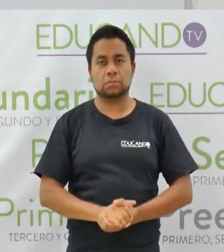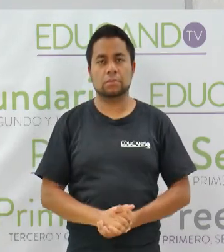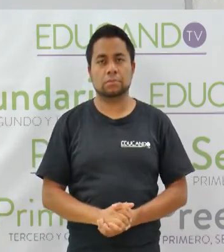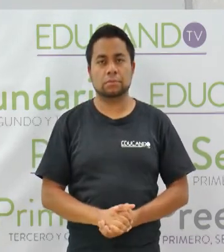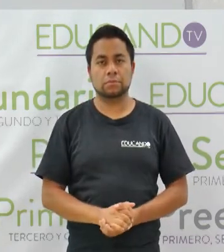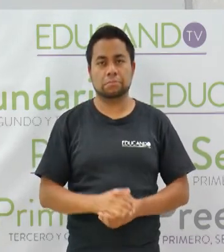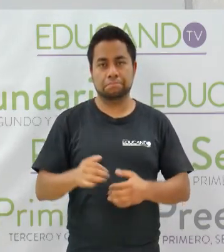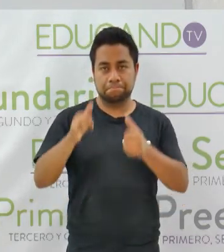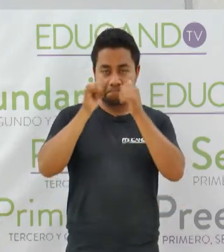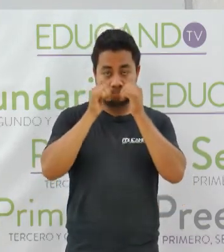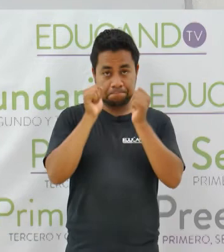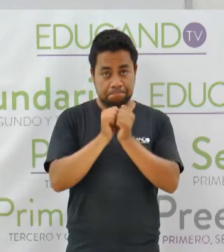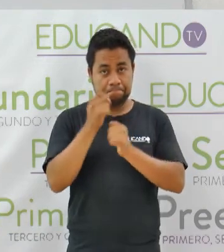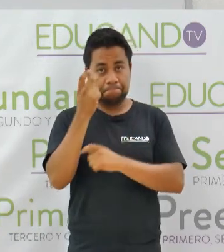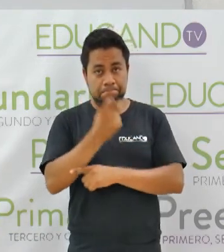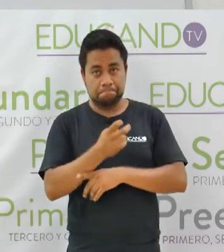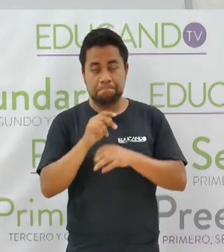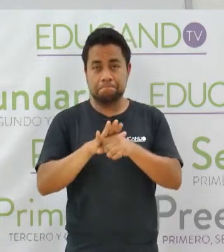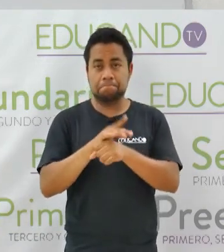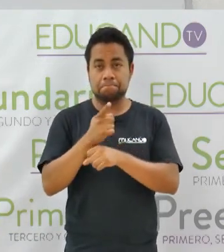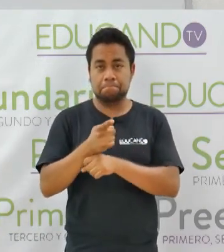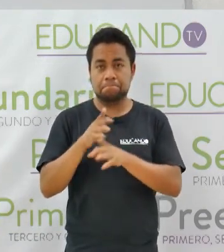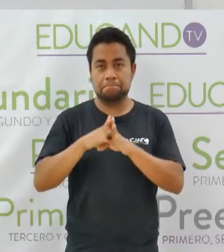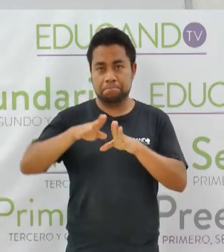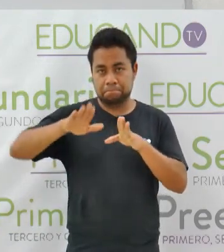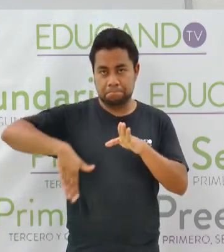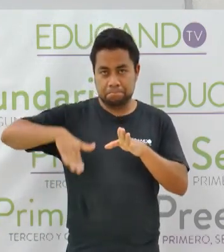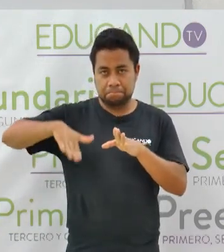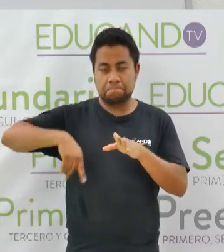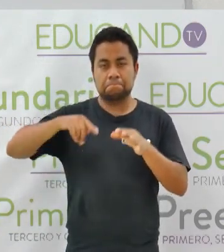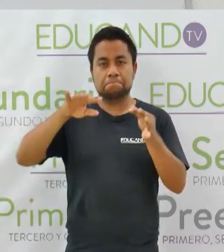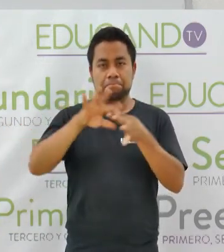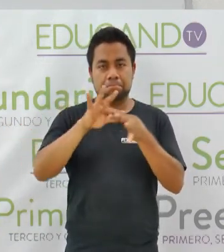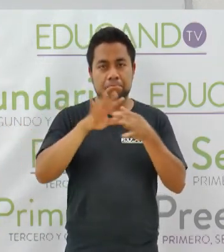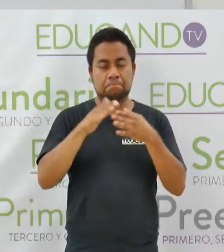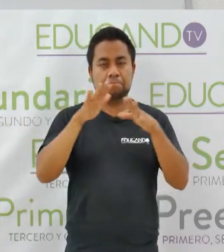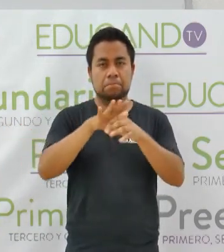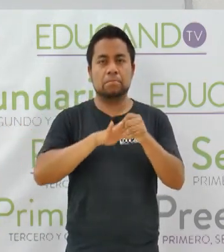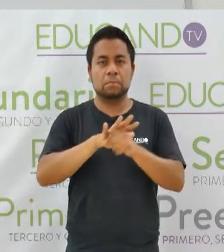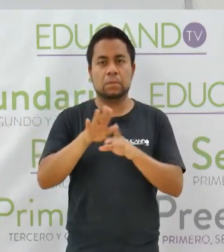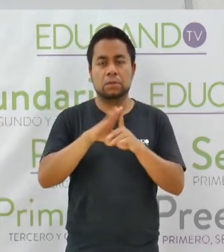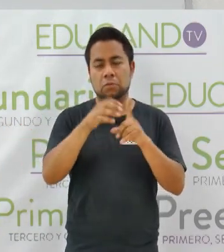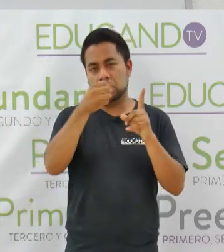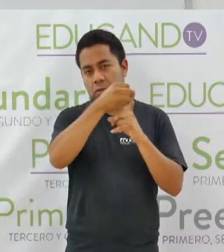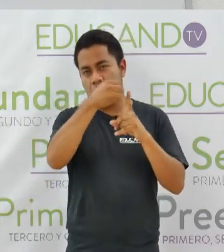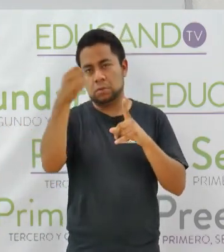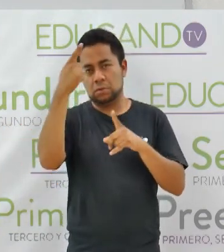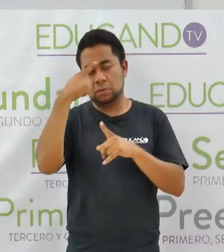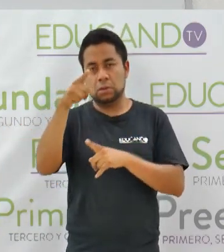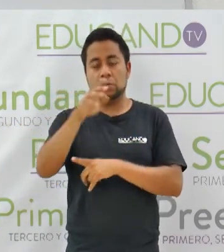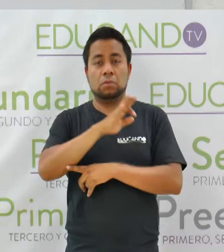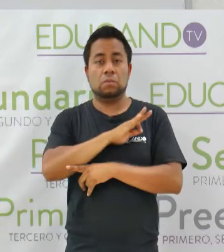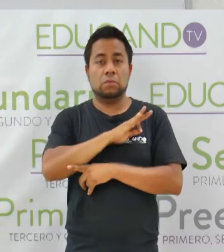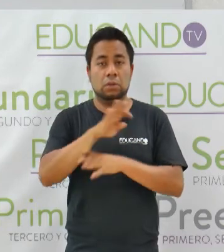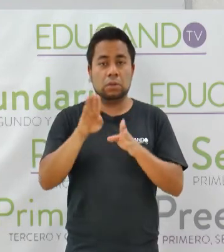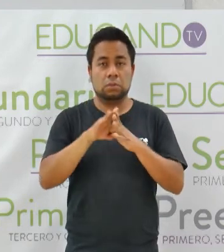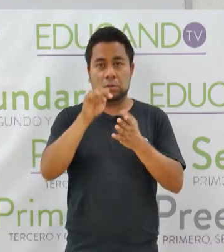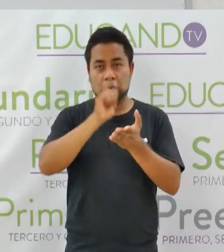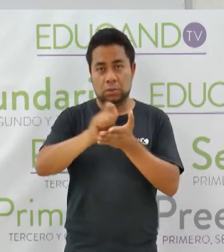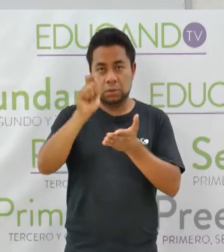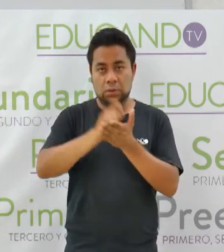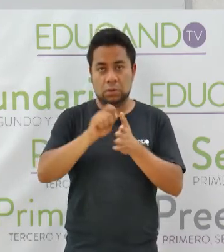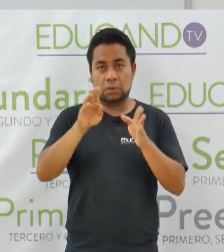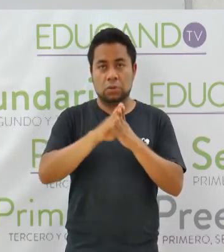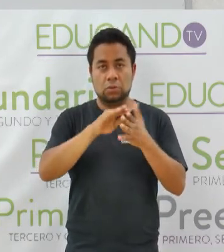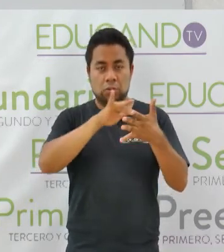connotativo. Mucha atención con esto, porque hace rato hicimos referencia a lo que eran las oraciones para que tú pudieras